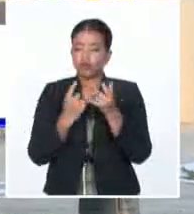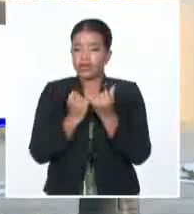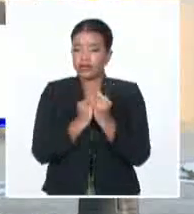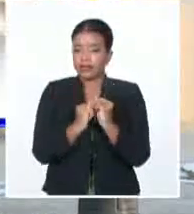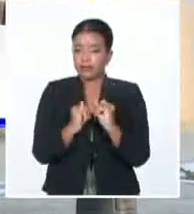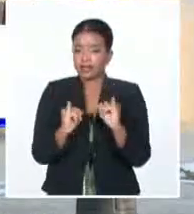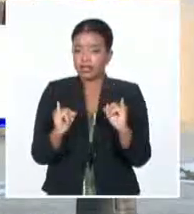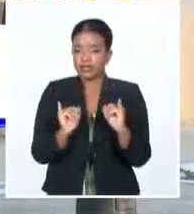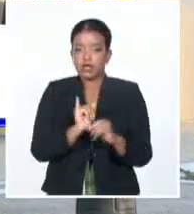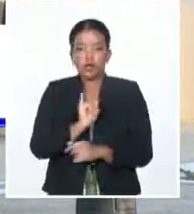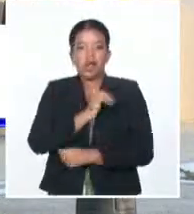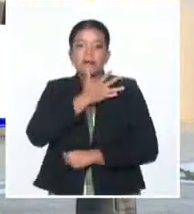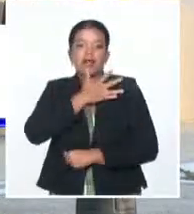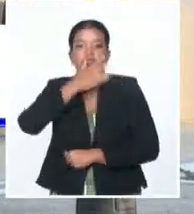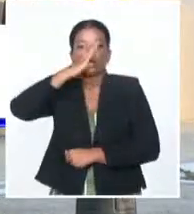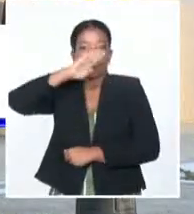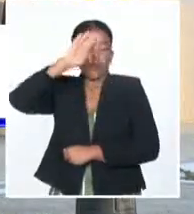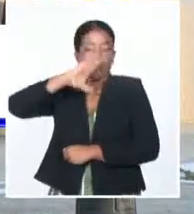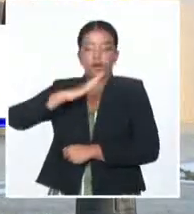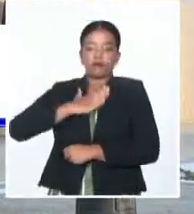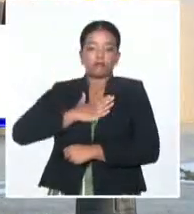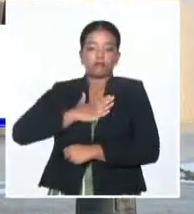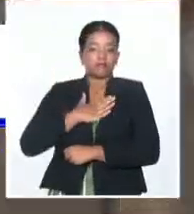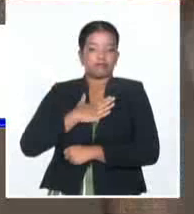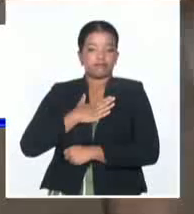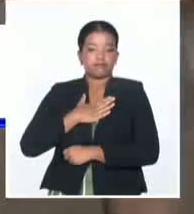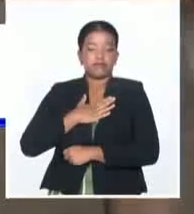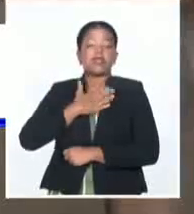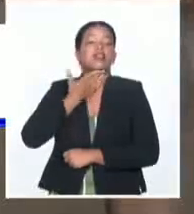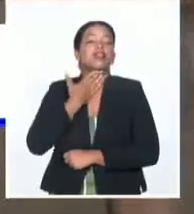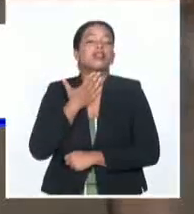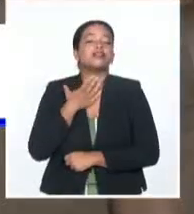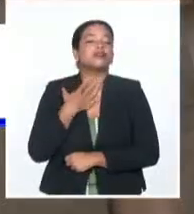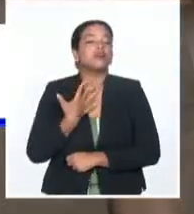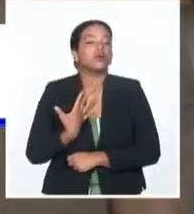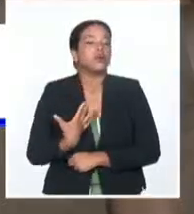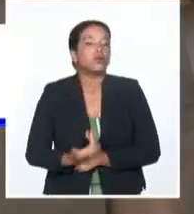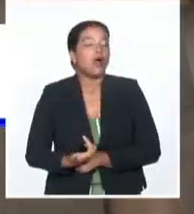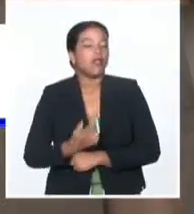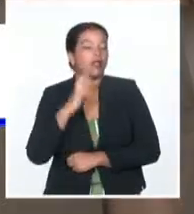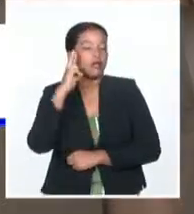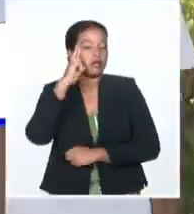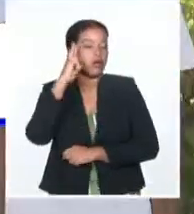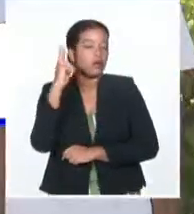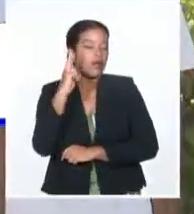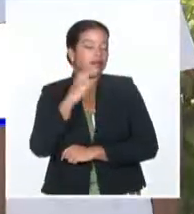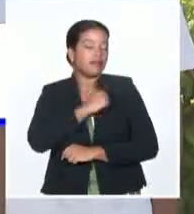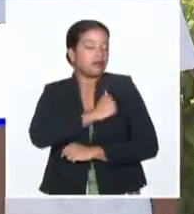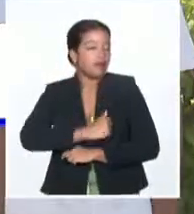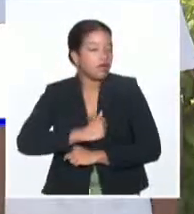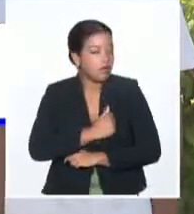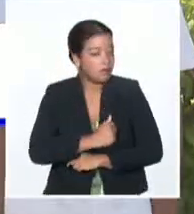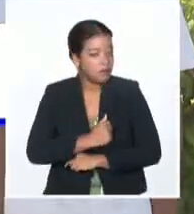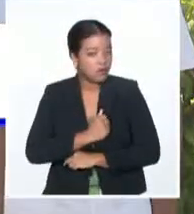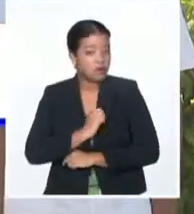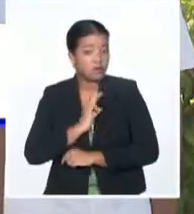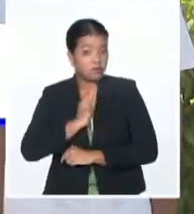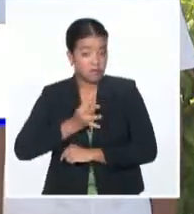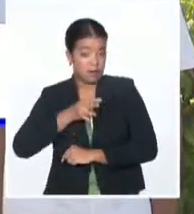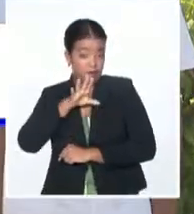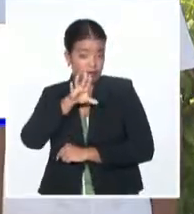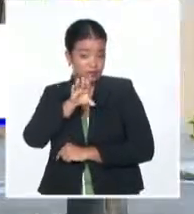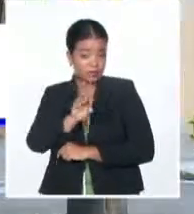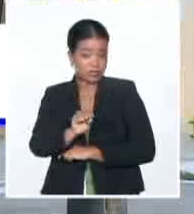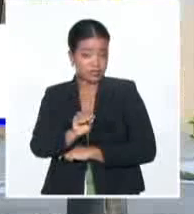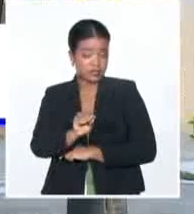un cubano más, con una única ambición de ser recordado con cariño, como él mismo expresó.